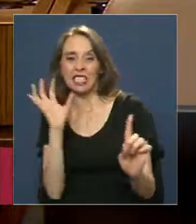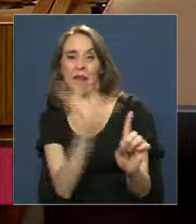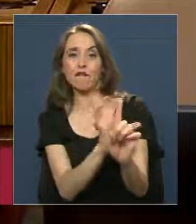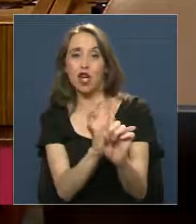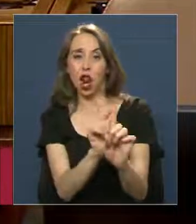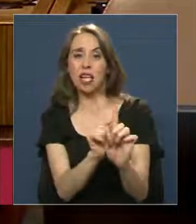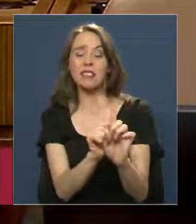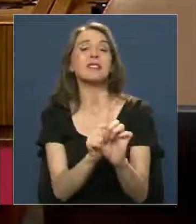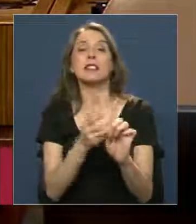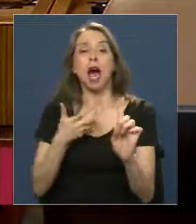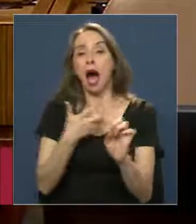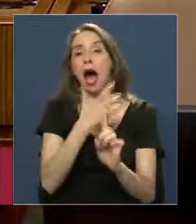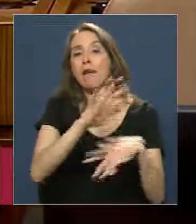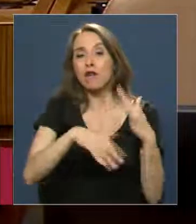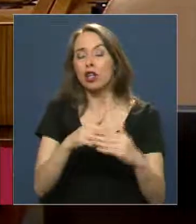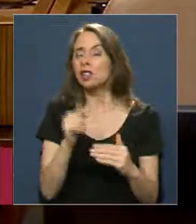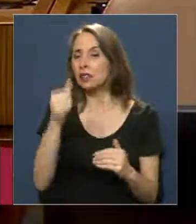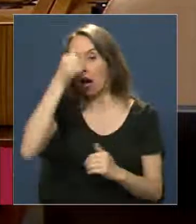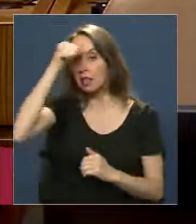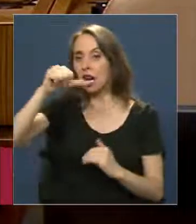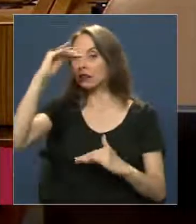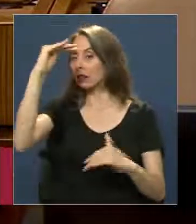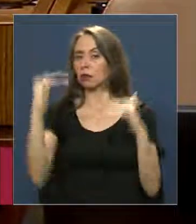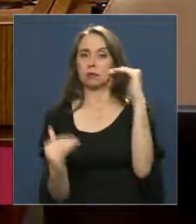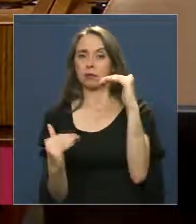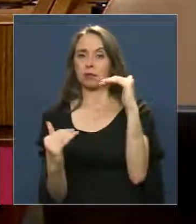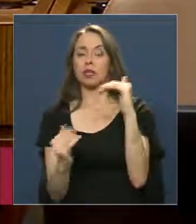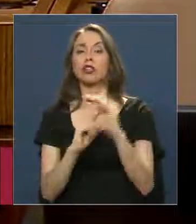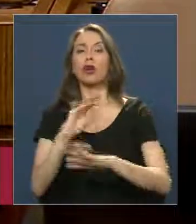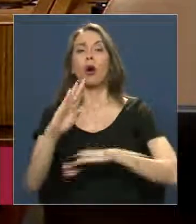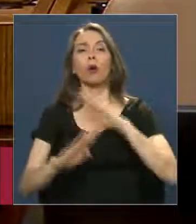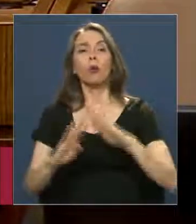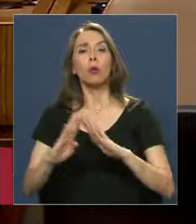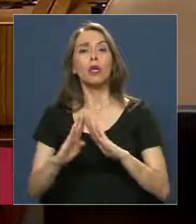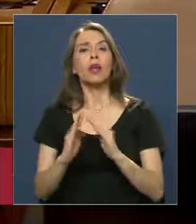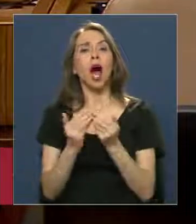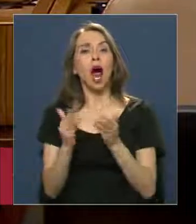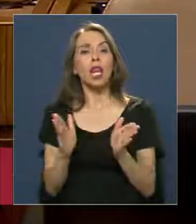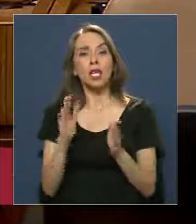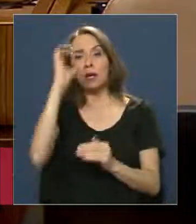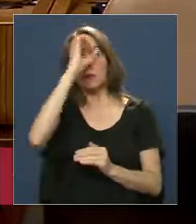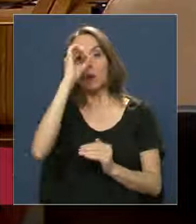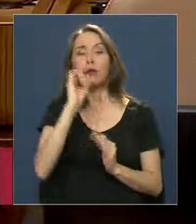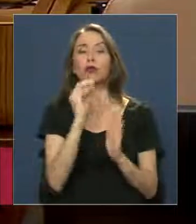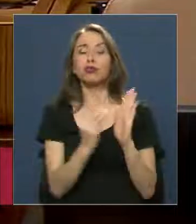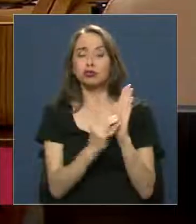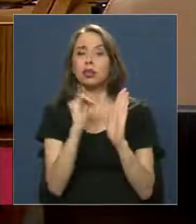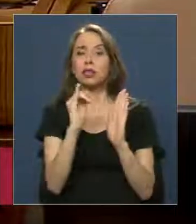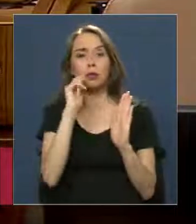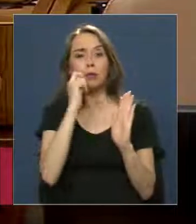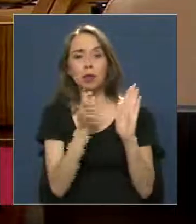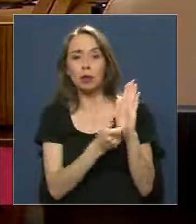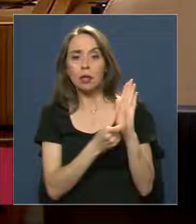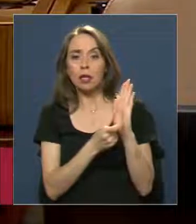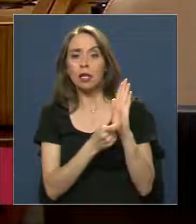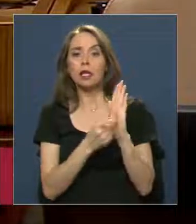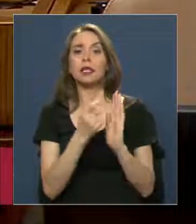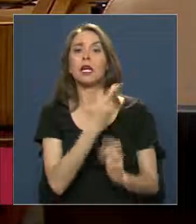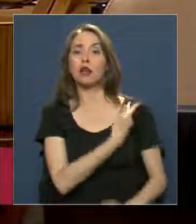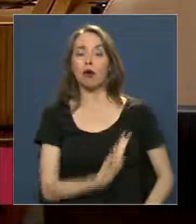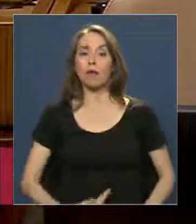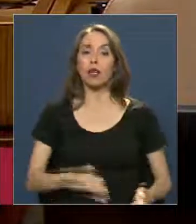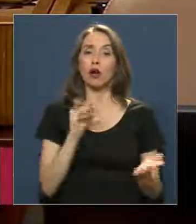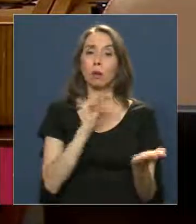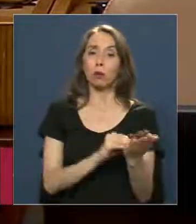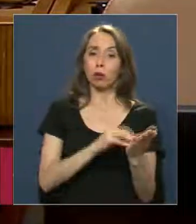desproporcionadas. Además, no adopta los resguardos de la libertad de expresión que sí contemplaba la definición dada por el Poder Ejecutivo,